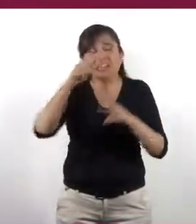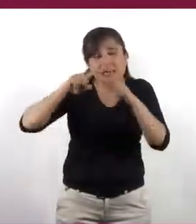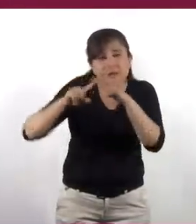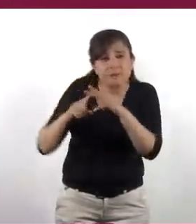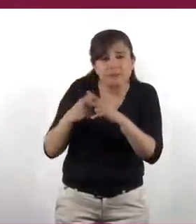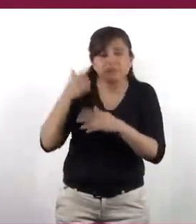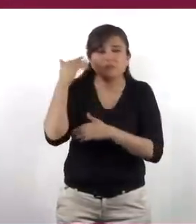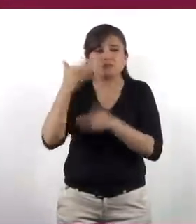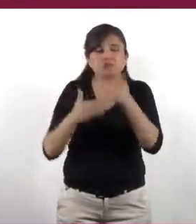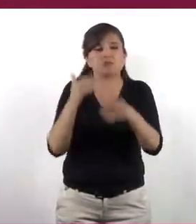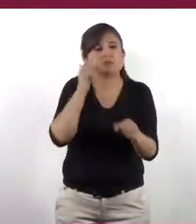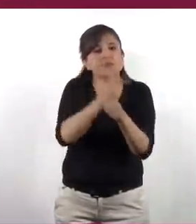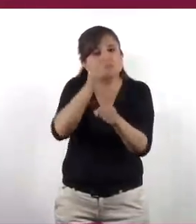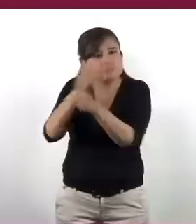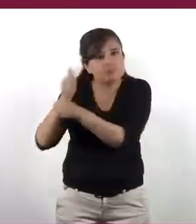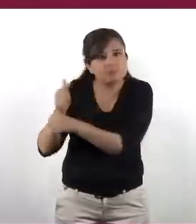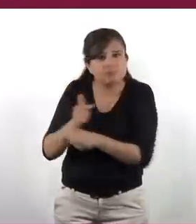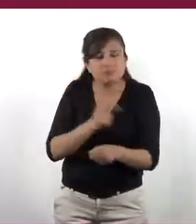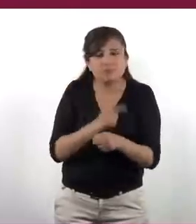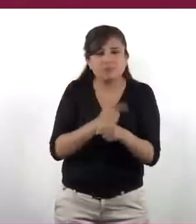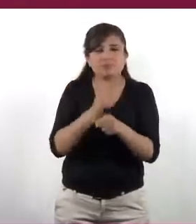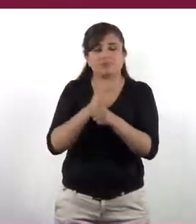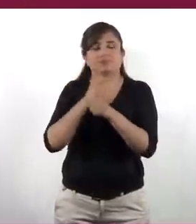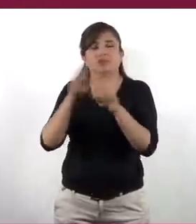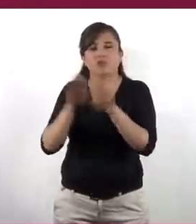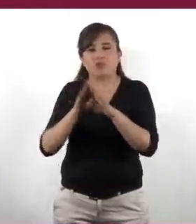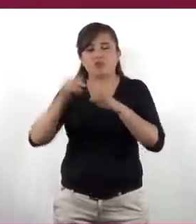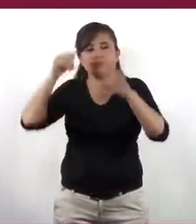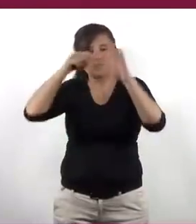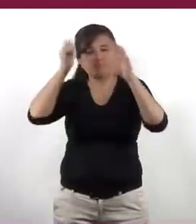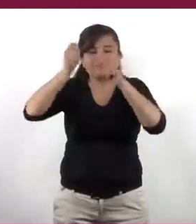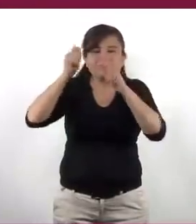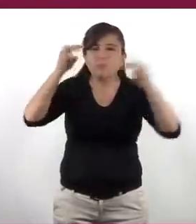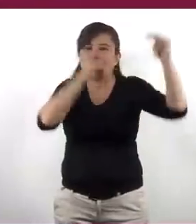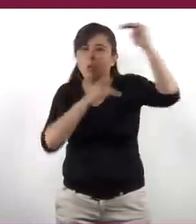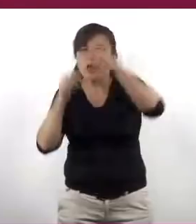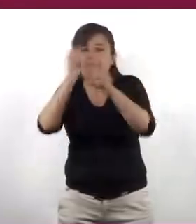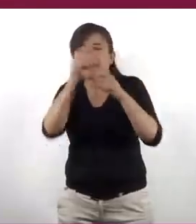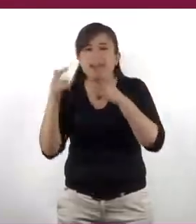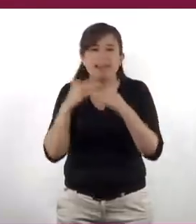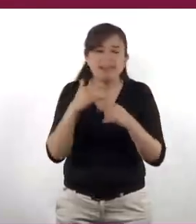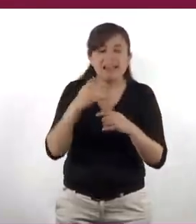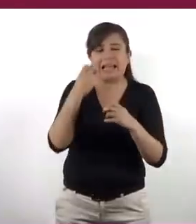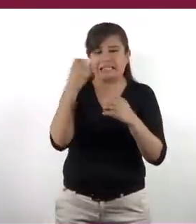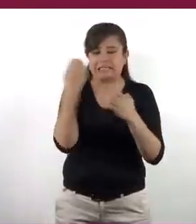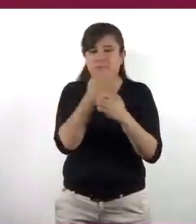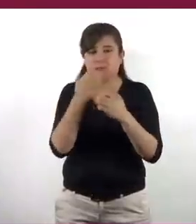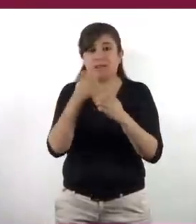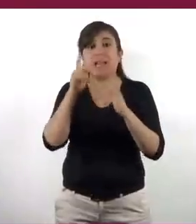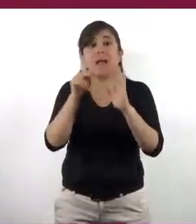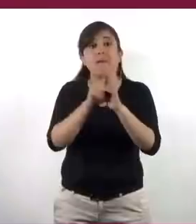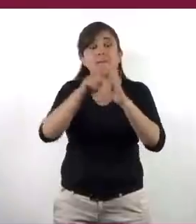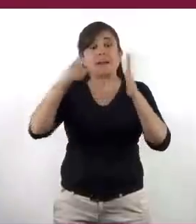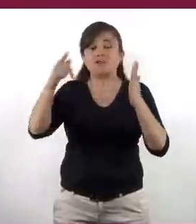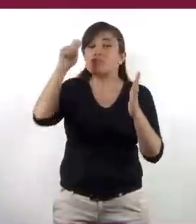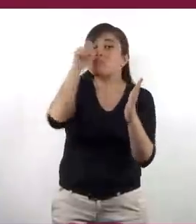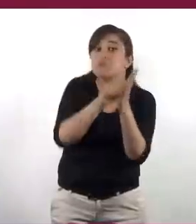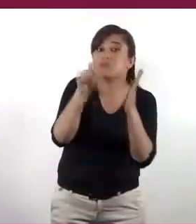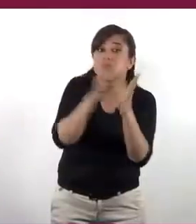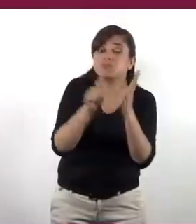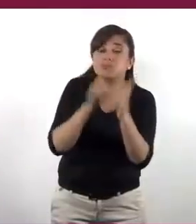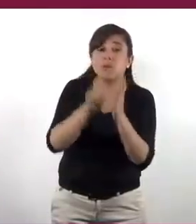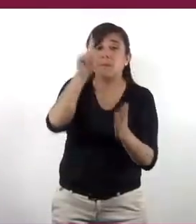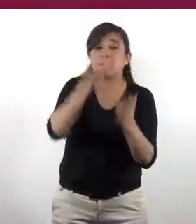permitieron hacer descubrimientos mineralógicos a don Andrés del Río. El periodismo empezó a hacer intentos